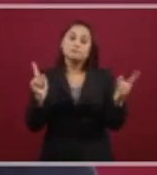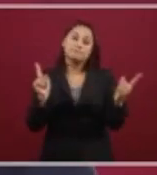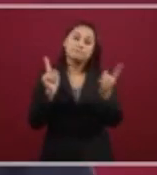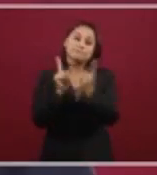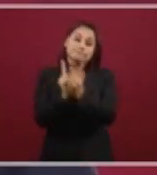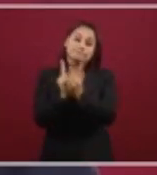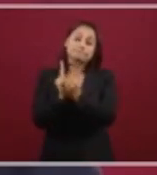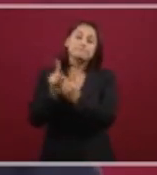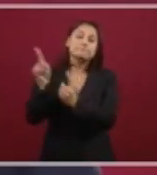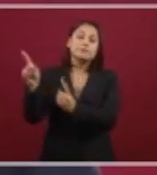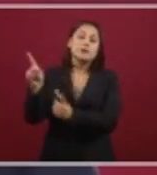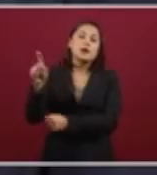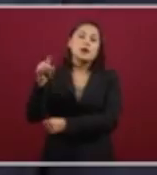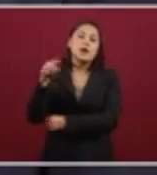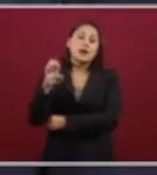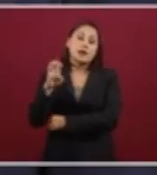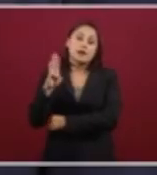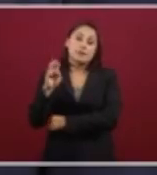Marcelo Ebrard.